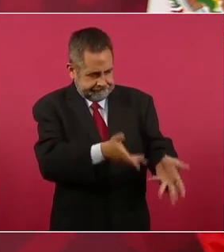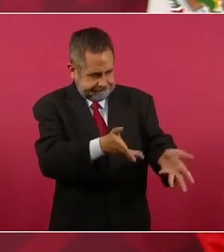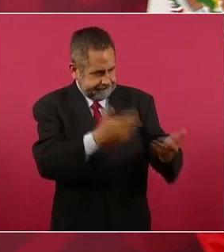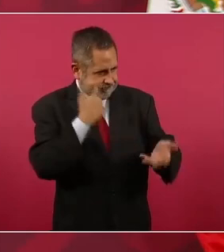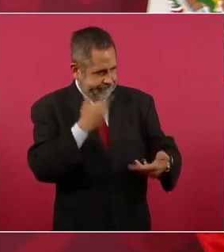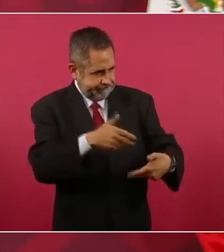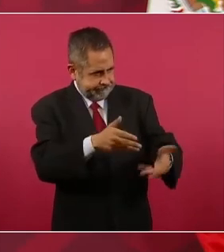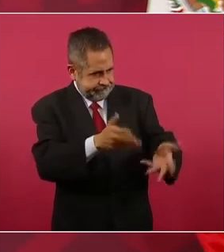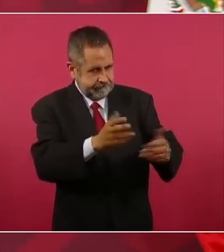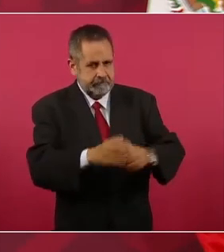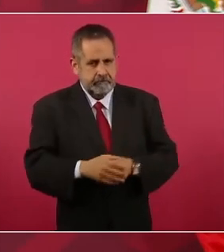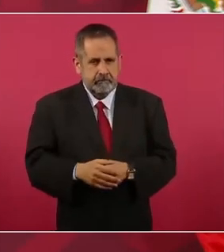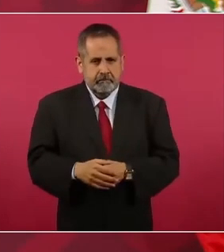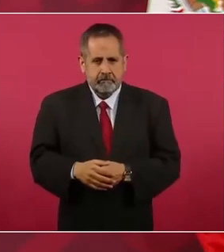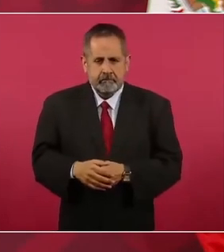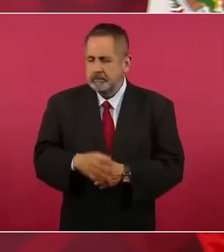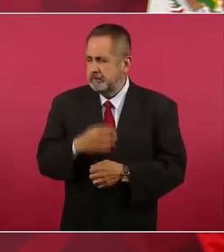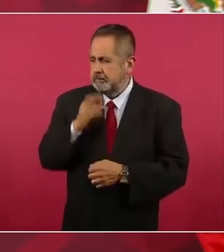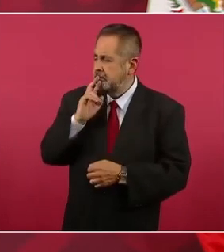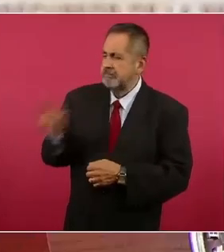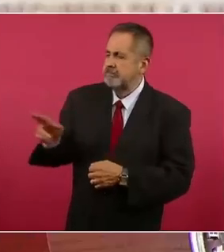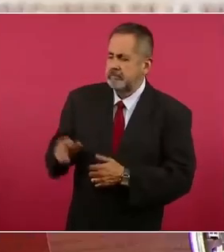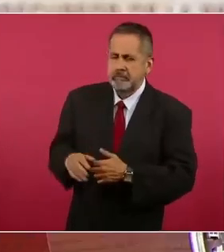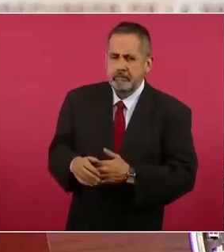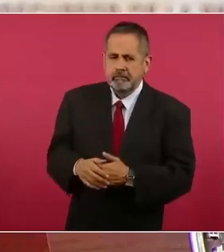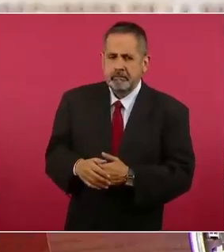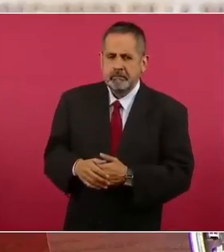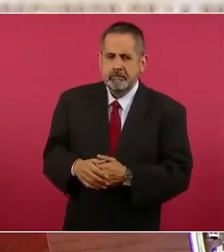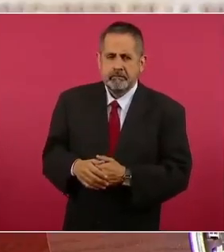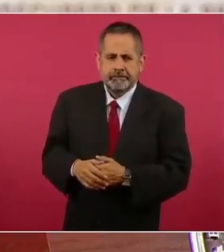Y le contesta el otro, pero de inmediato.